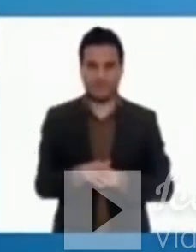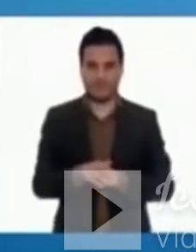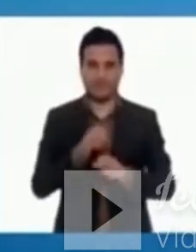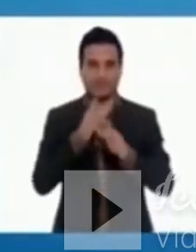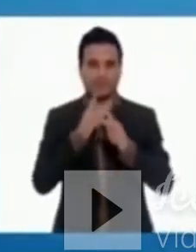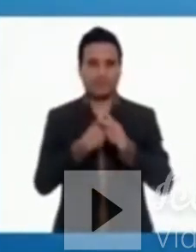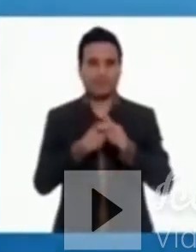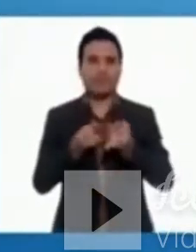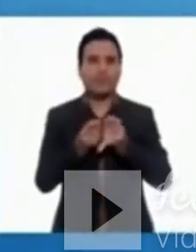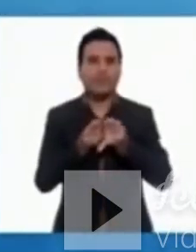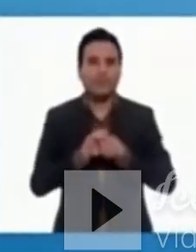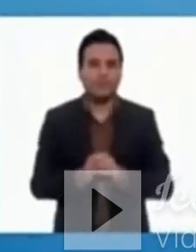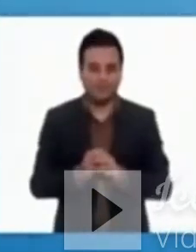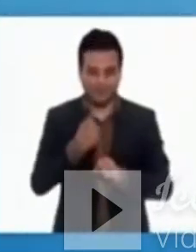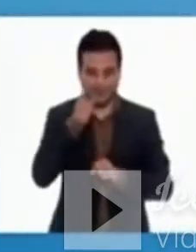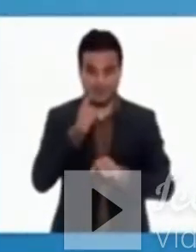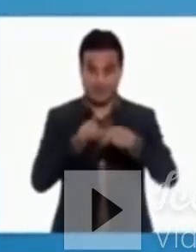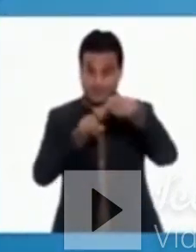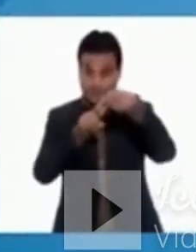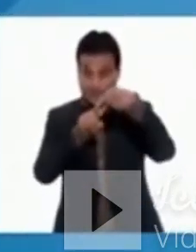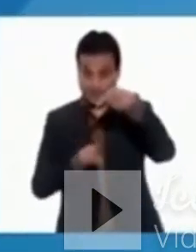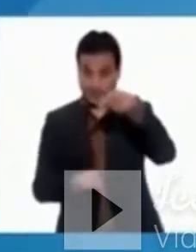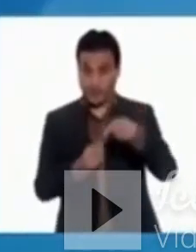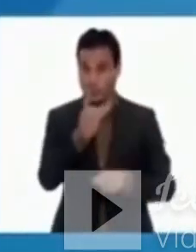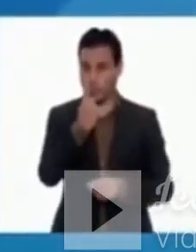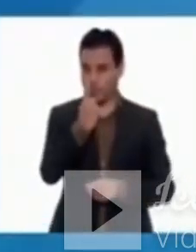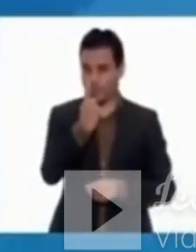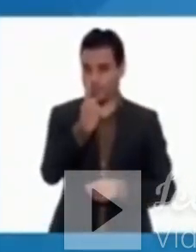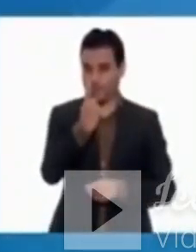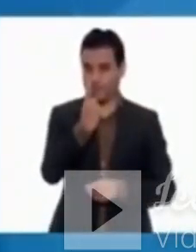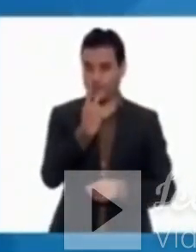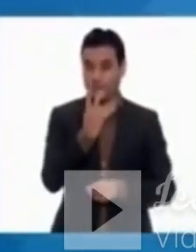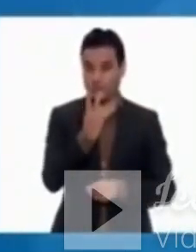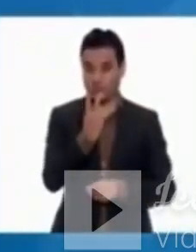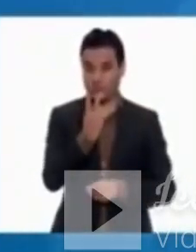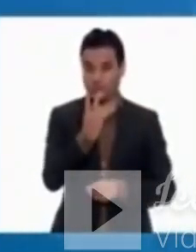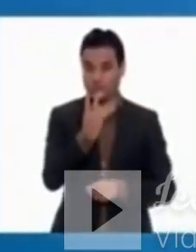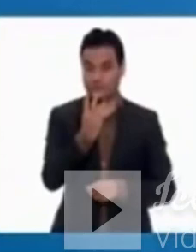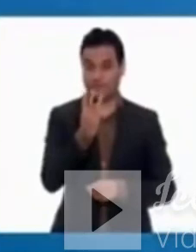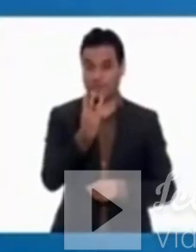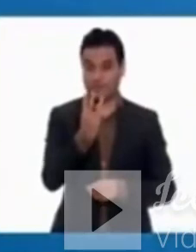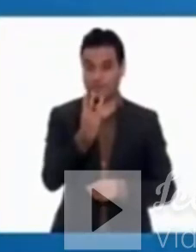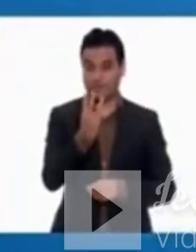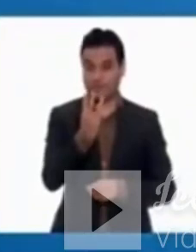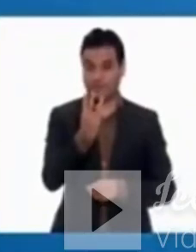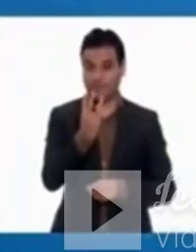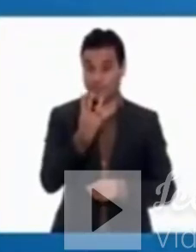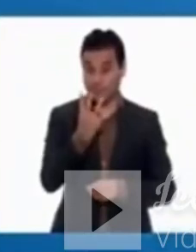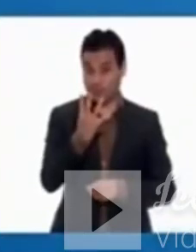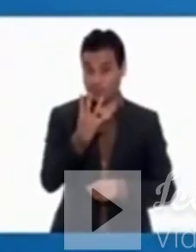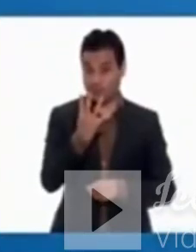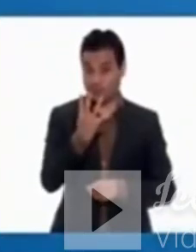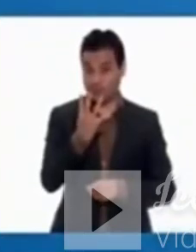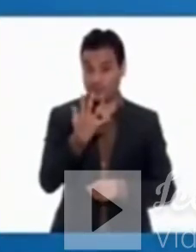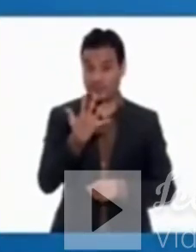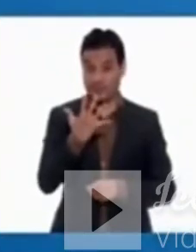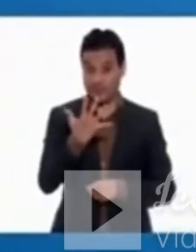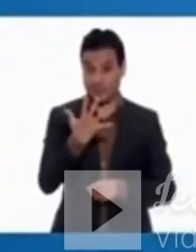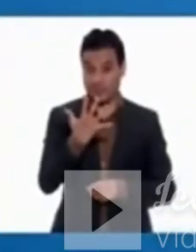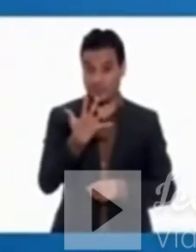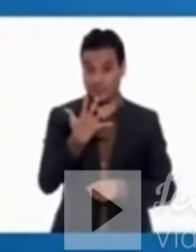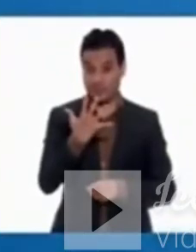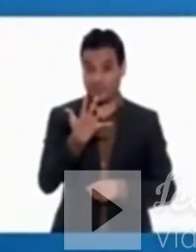la escala. Contemos 1, 2, 3, 4,